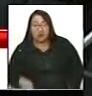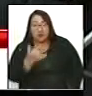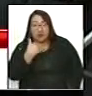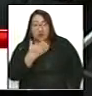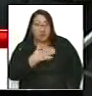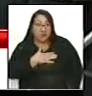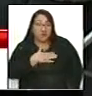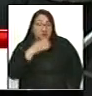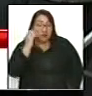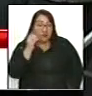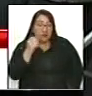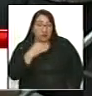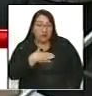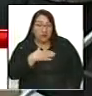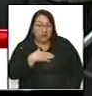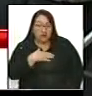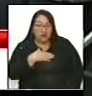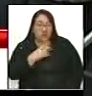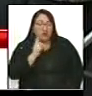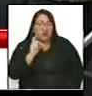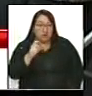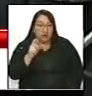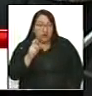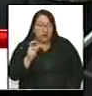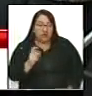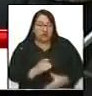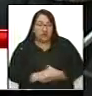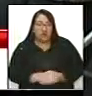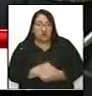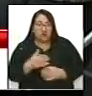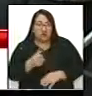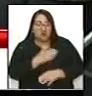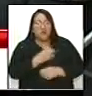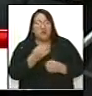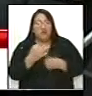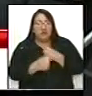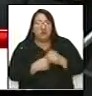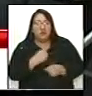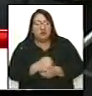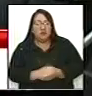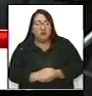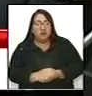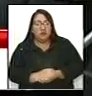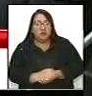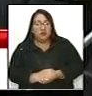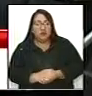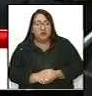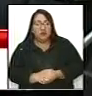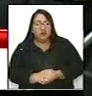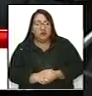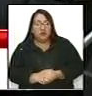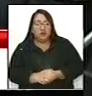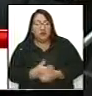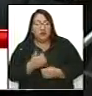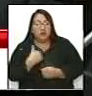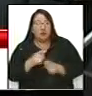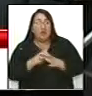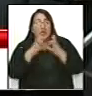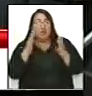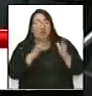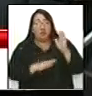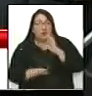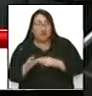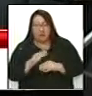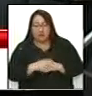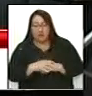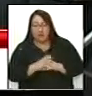lado, soy educador, ya desde hace varios años, he tenido una principal preocupación